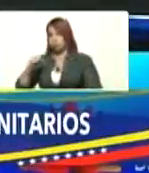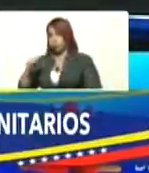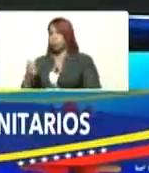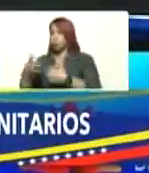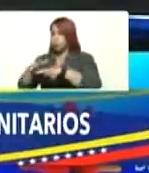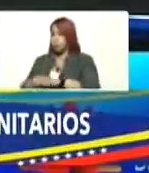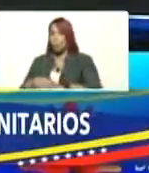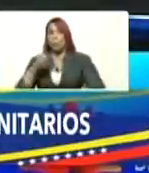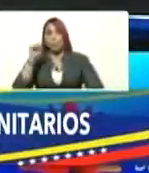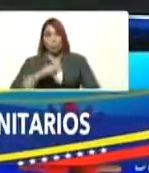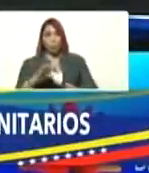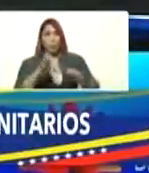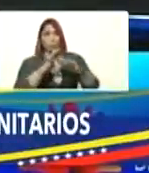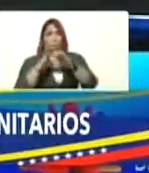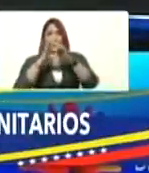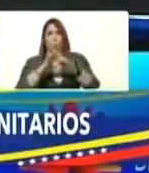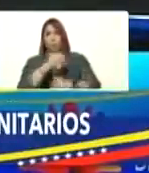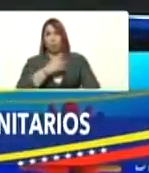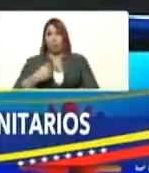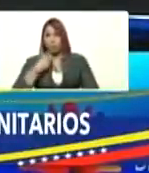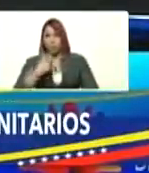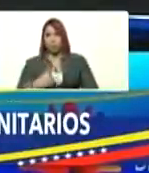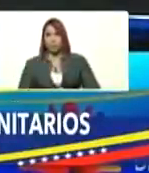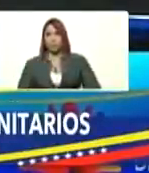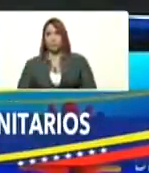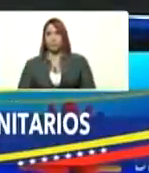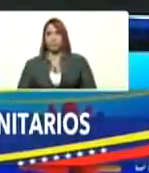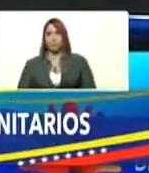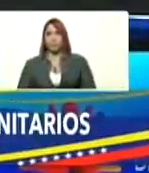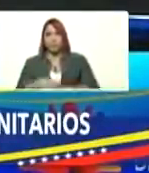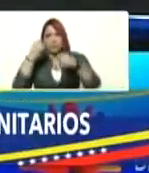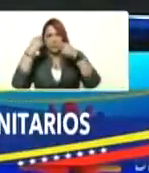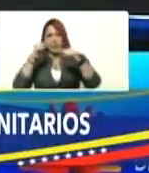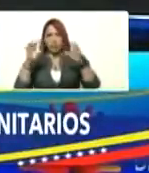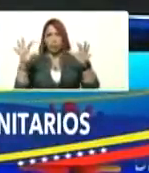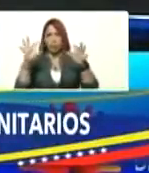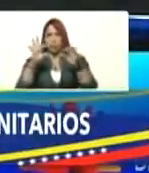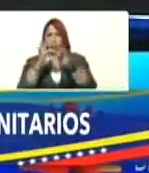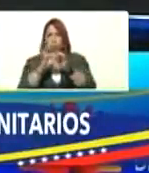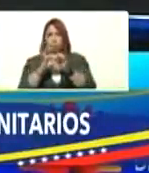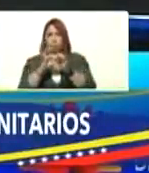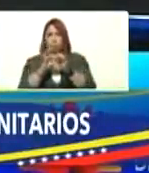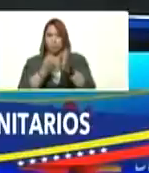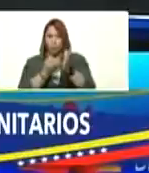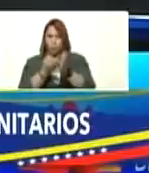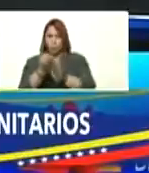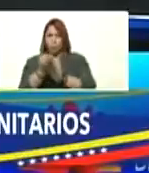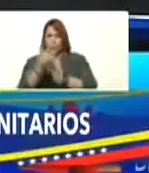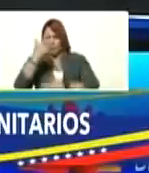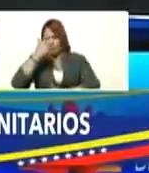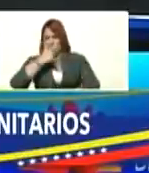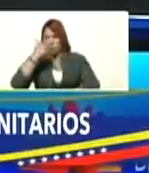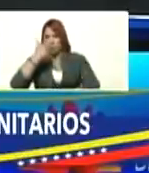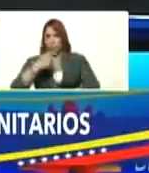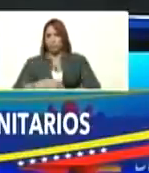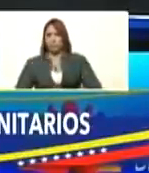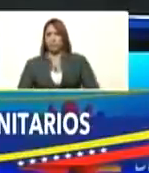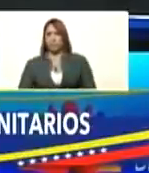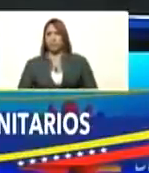además muy unido. Yo quiero resaltar el nivel de unión leal, sincera,